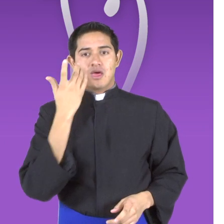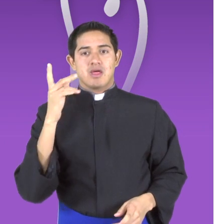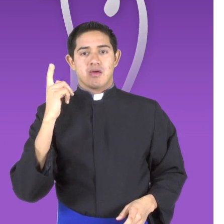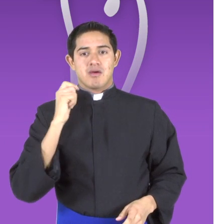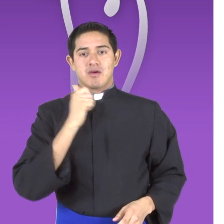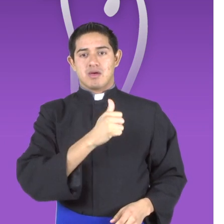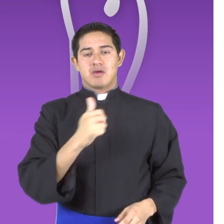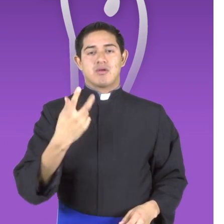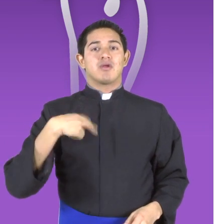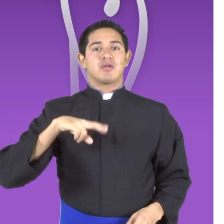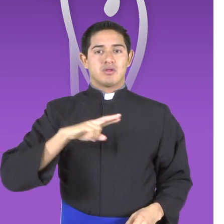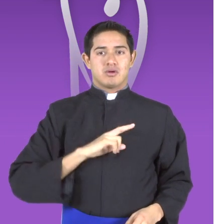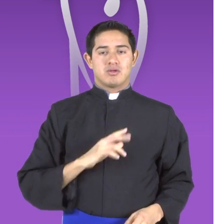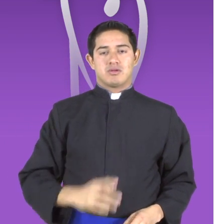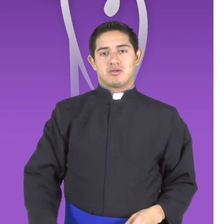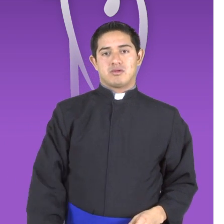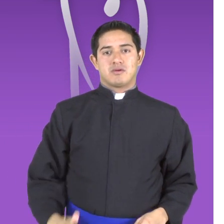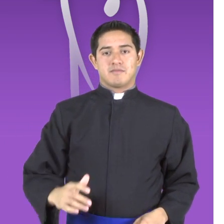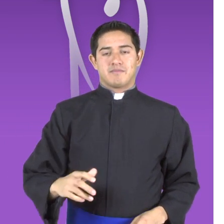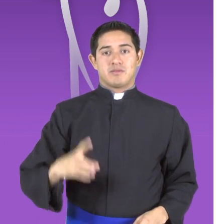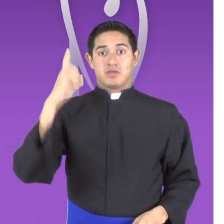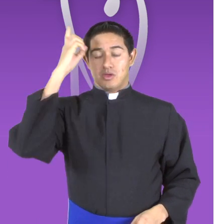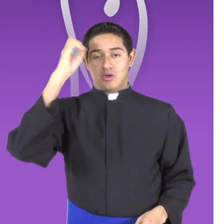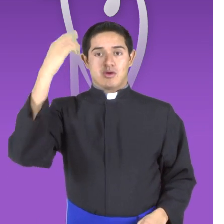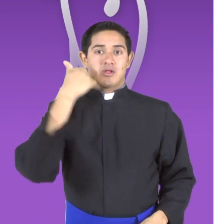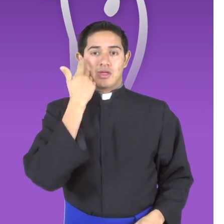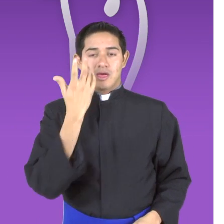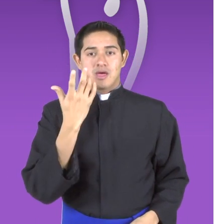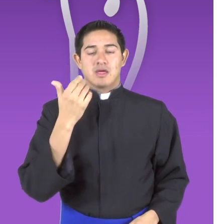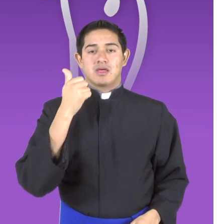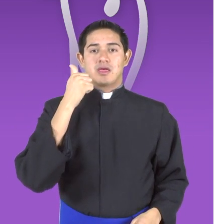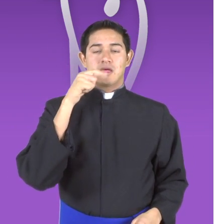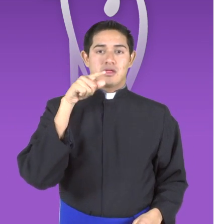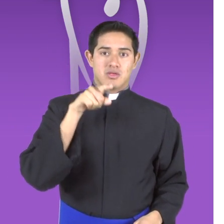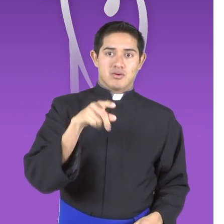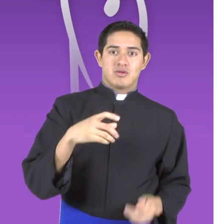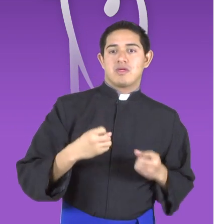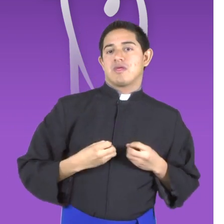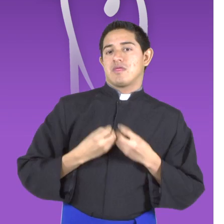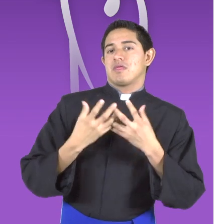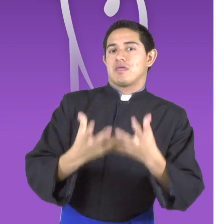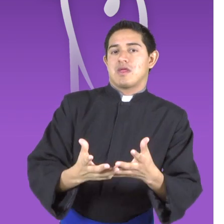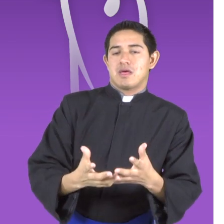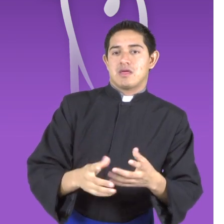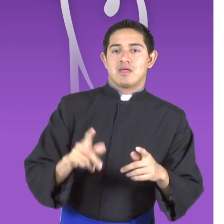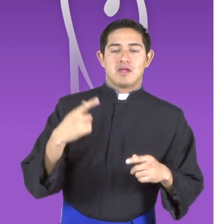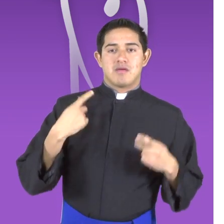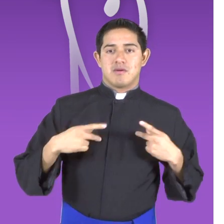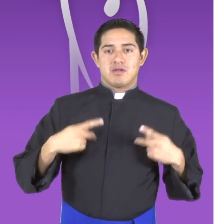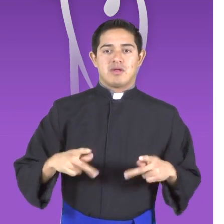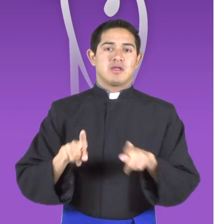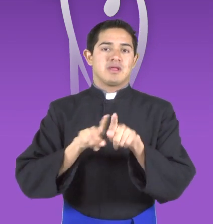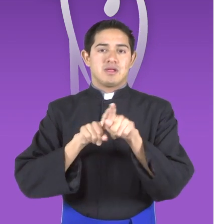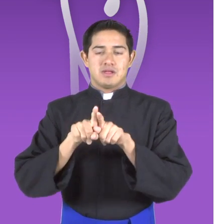este momento. Quiere tal vez que te entregues, ¿verdad? Aquella persona que te entregues, aquel necesitado, pero